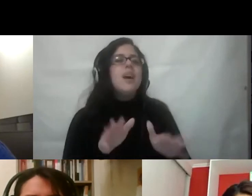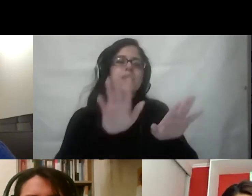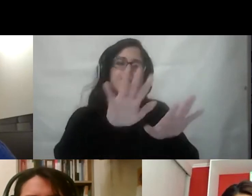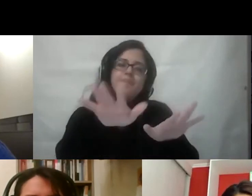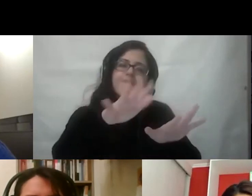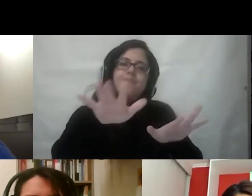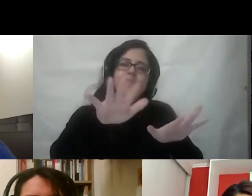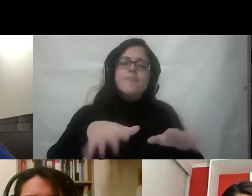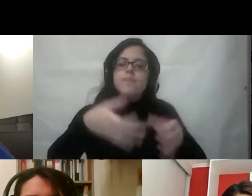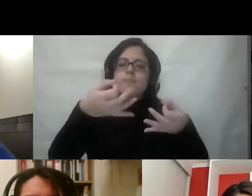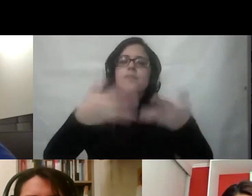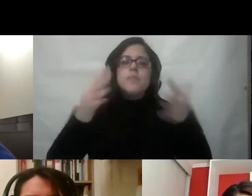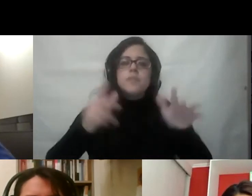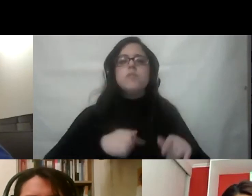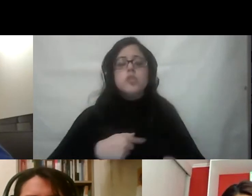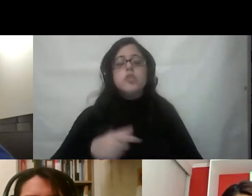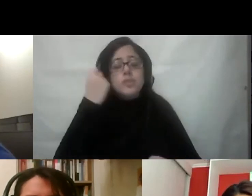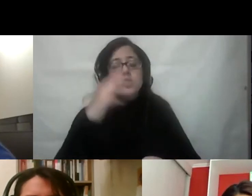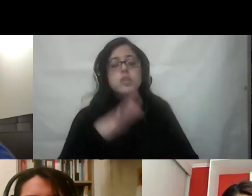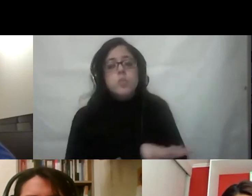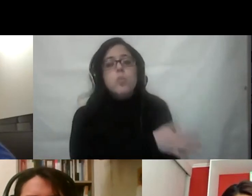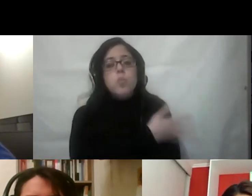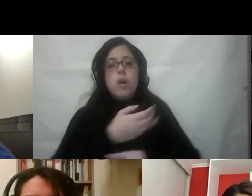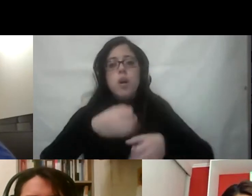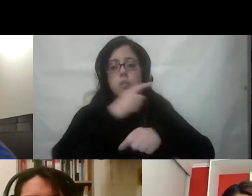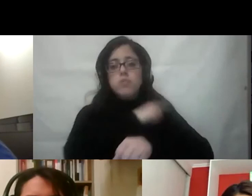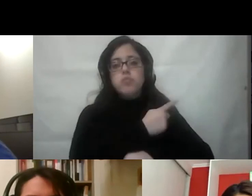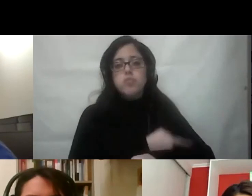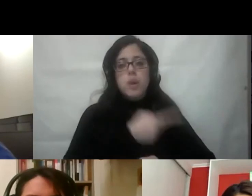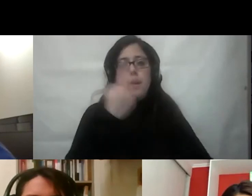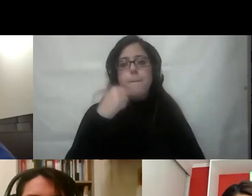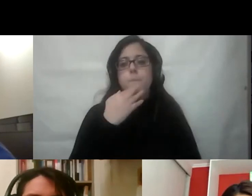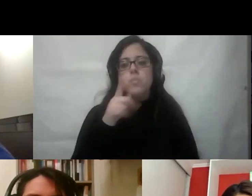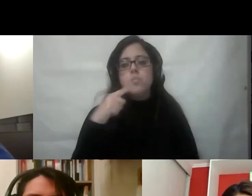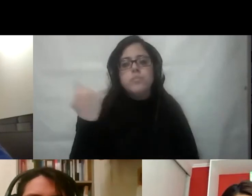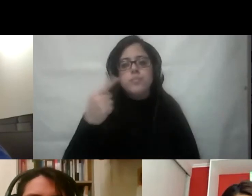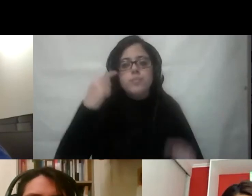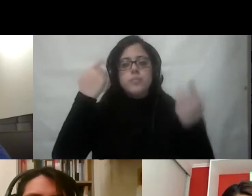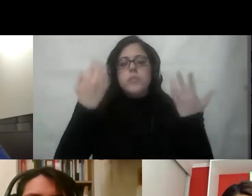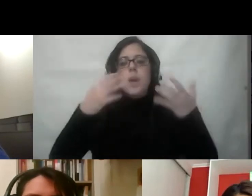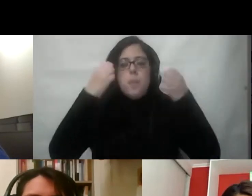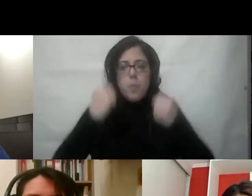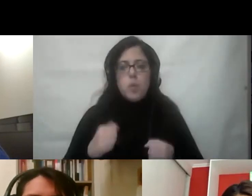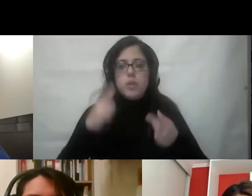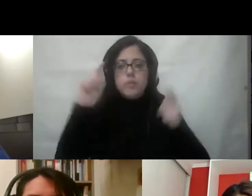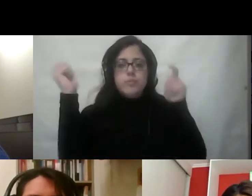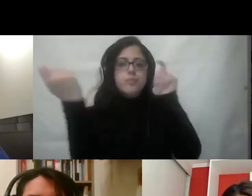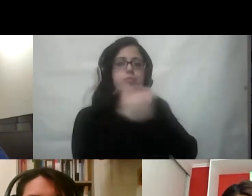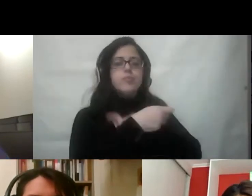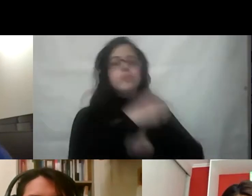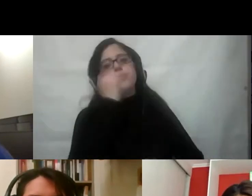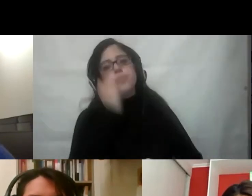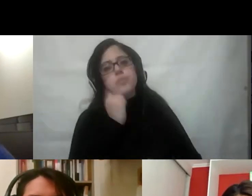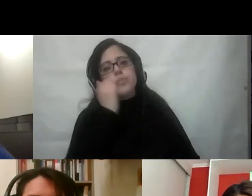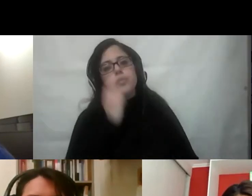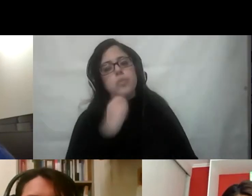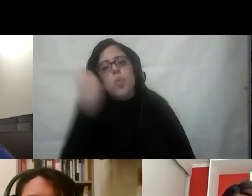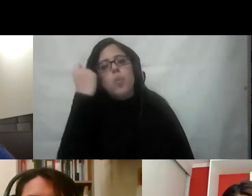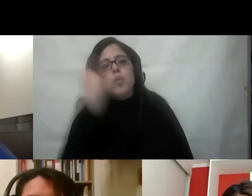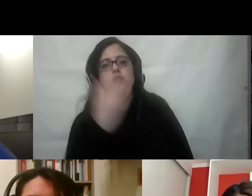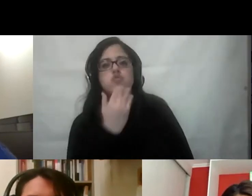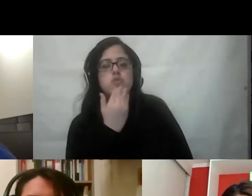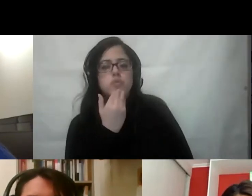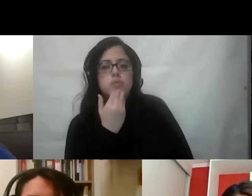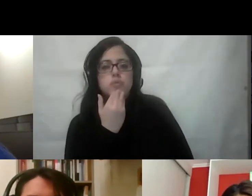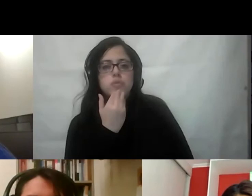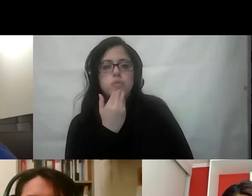parte emocional potente, sino que nosotros tenemos que ser capaces de transformar ese cariño en comprensión también y